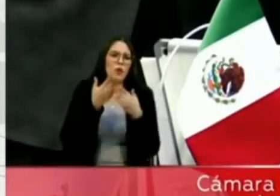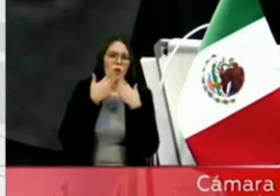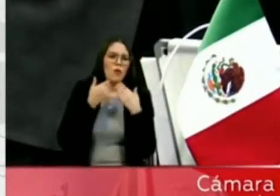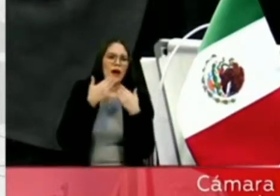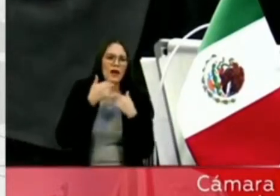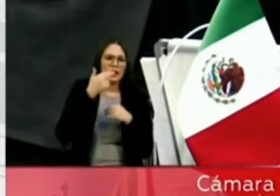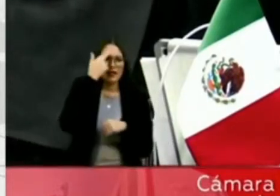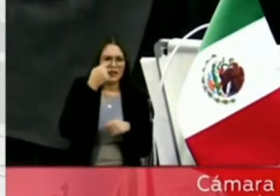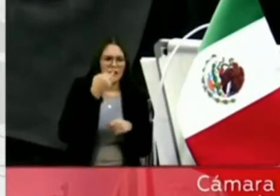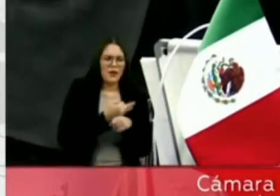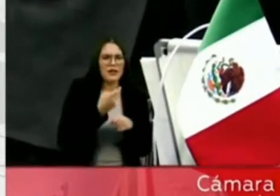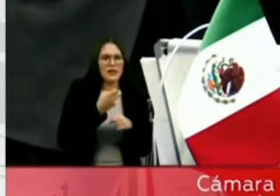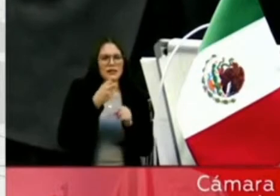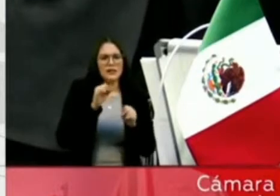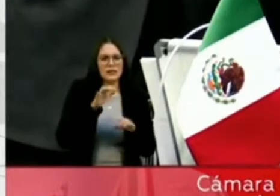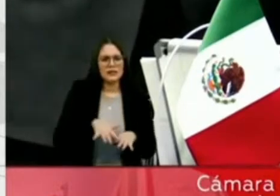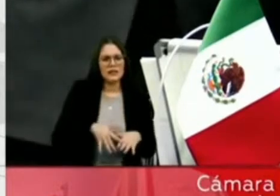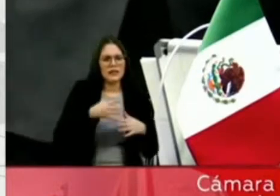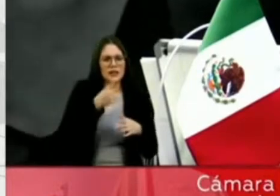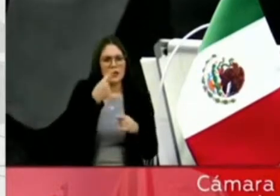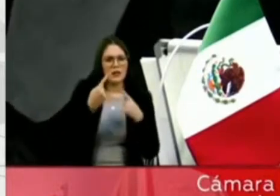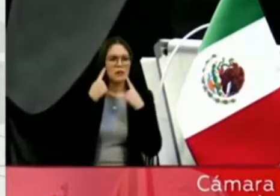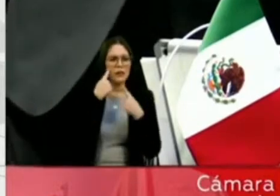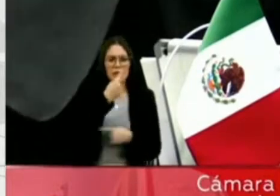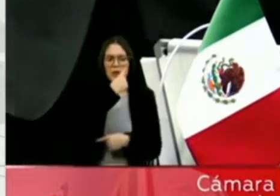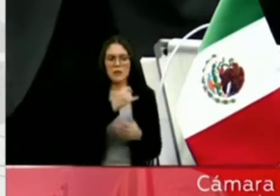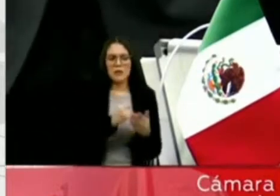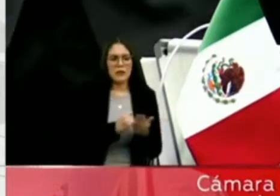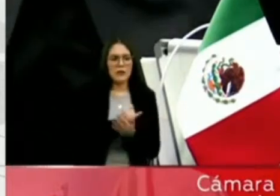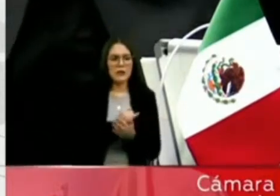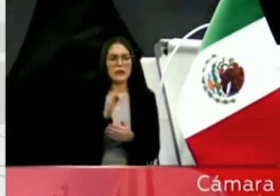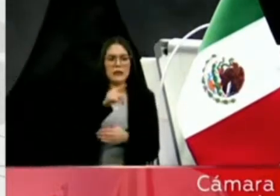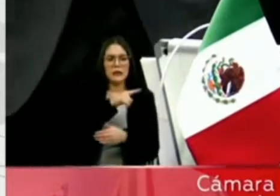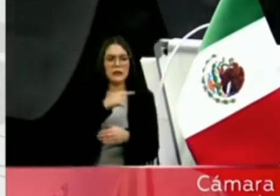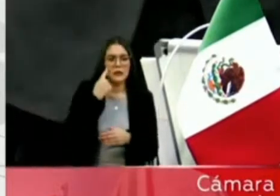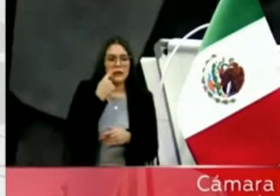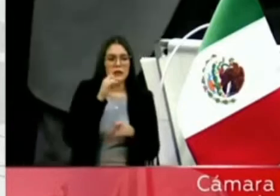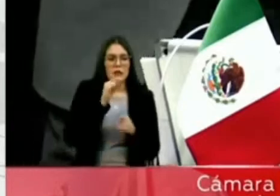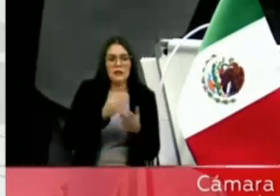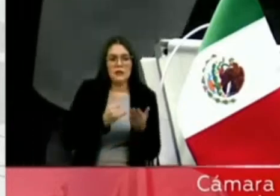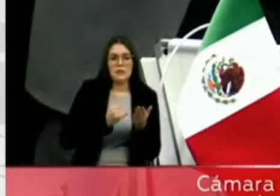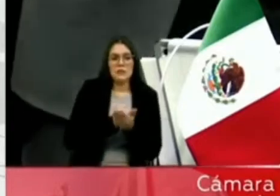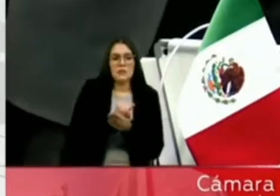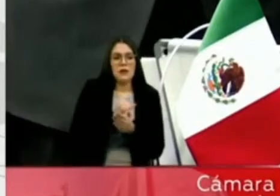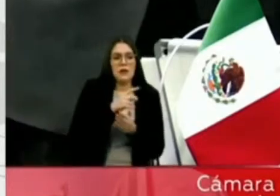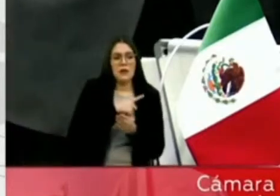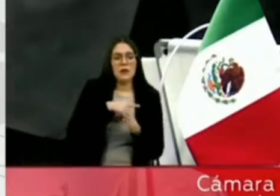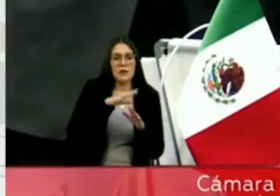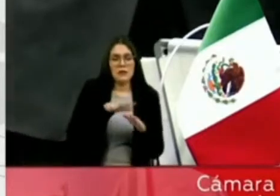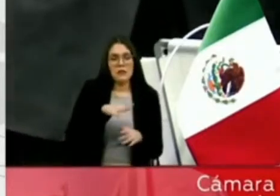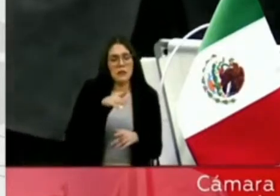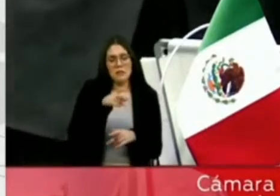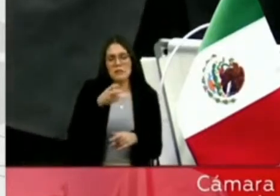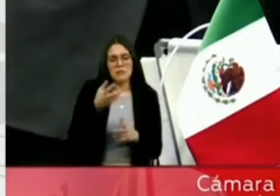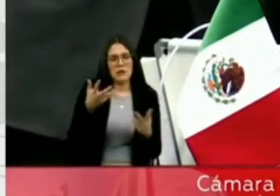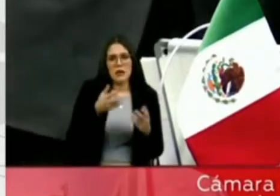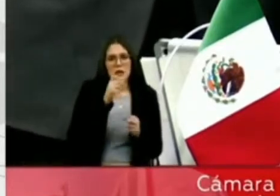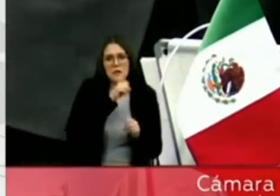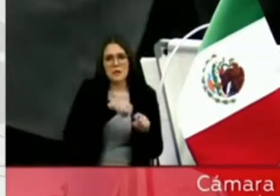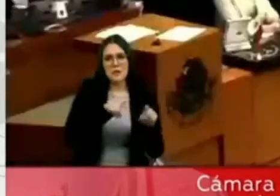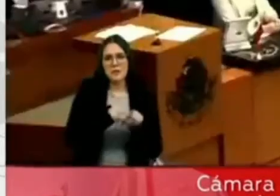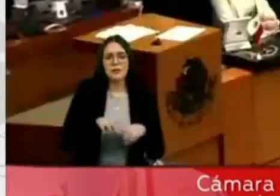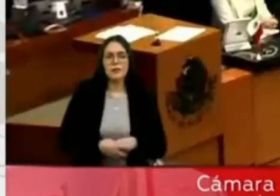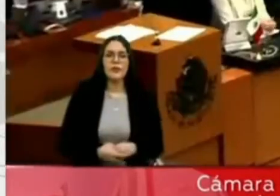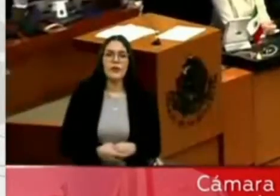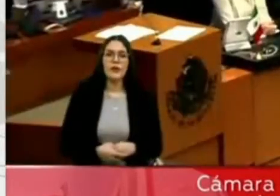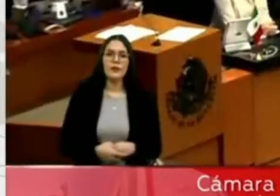continúe esta asamblea si así lo decide el Pleno. Y si el Pleno decide el receso, así se hará. Adelante, senador Castañeda.